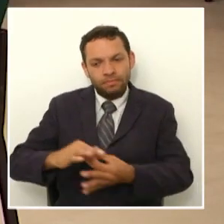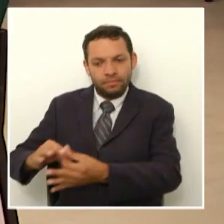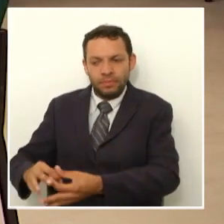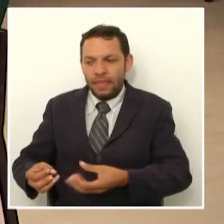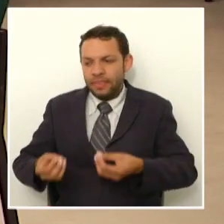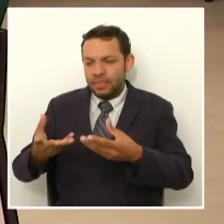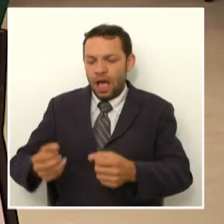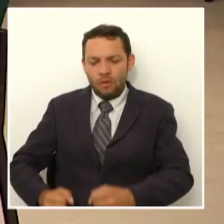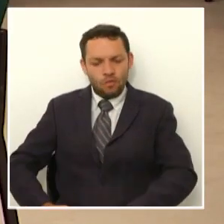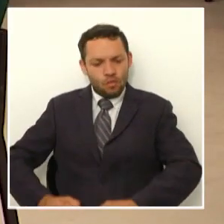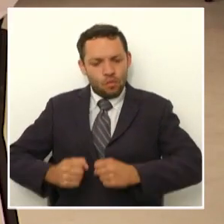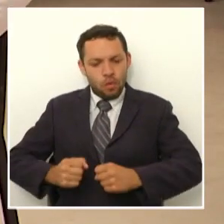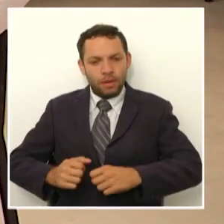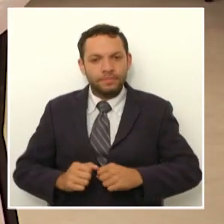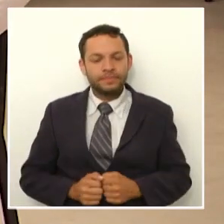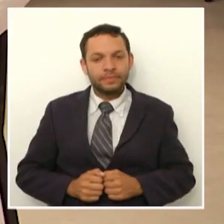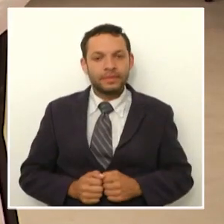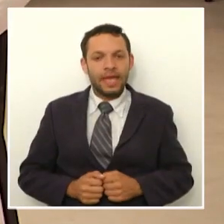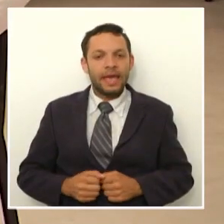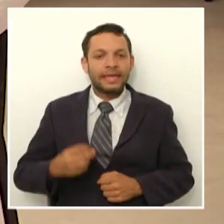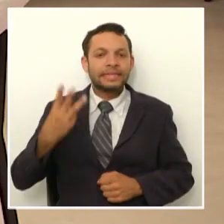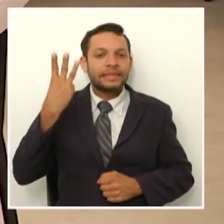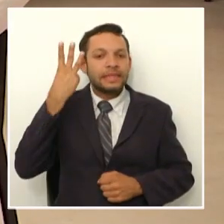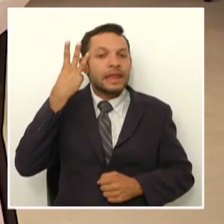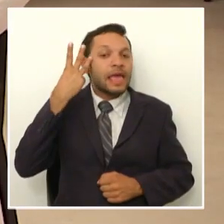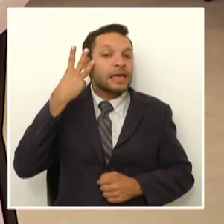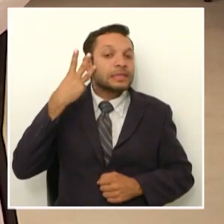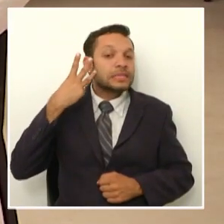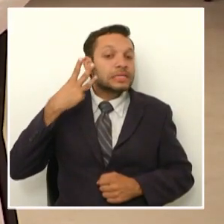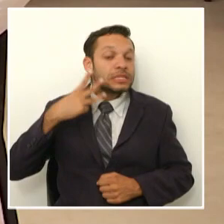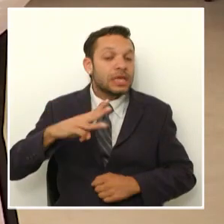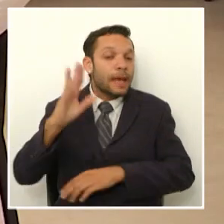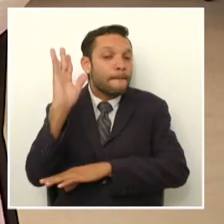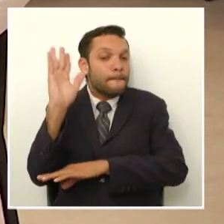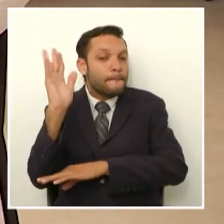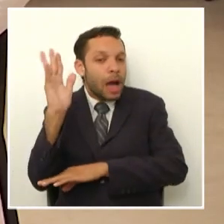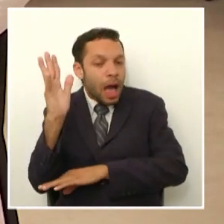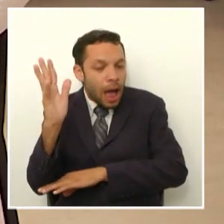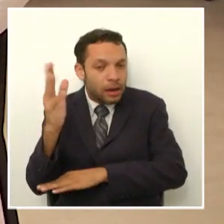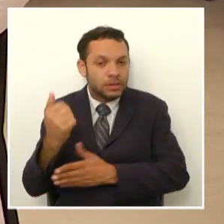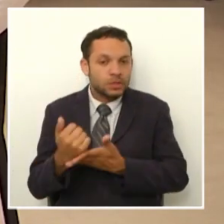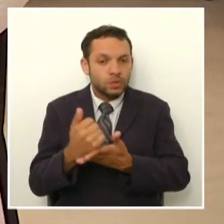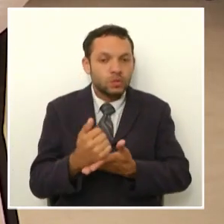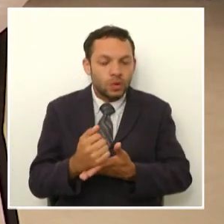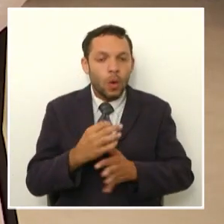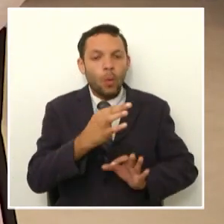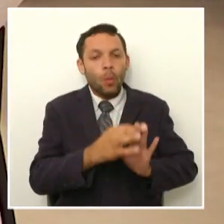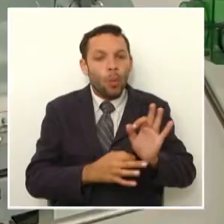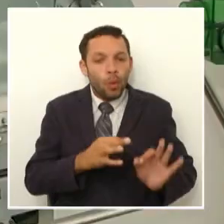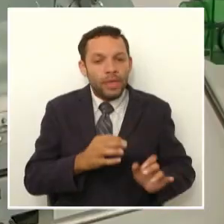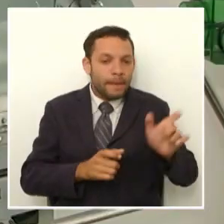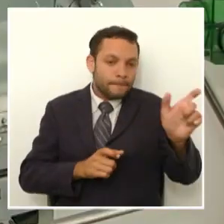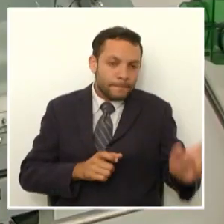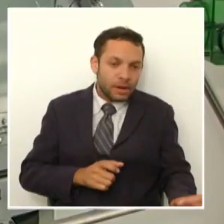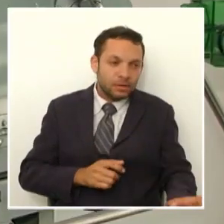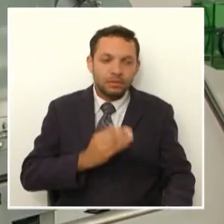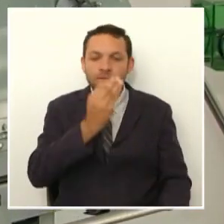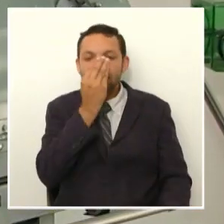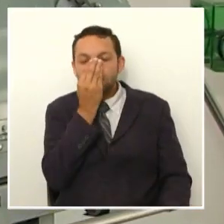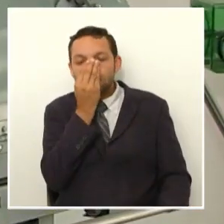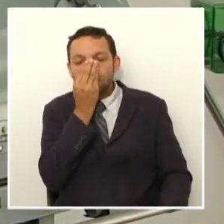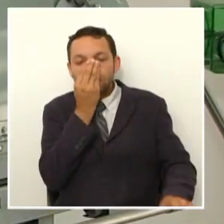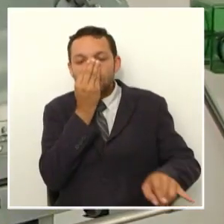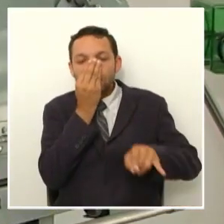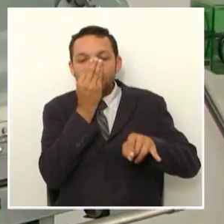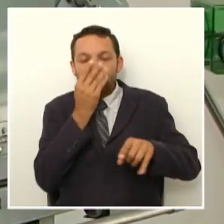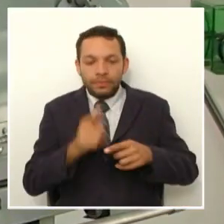eso. Mire, estuvieron 3-4 días hablando de seguridad médica en la anestesia. Ustedes nunca deberían de perder esa oportunidad.